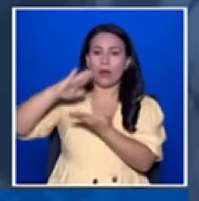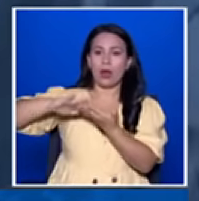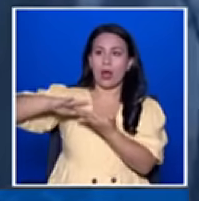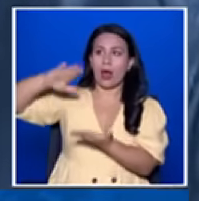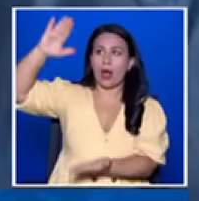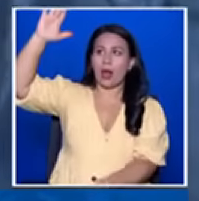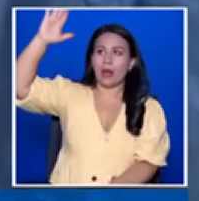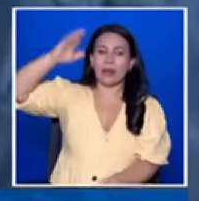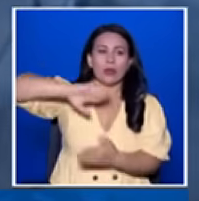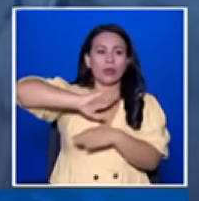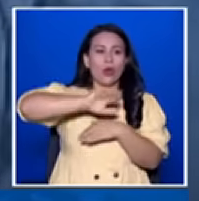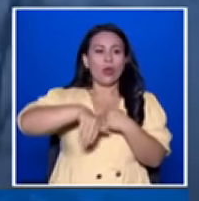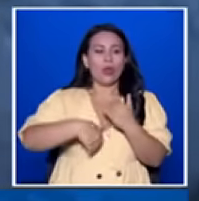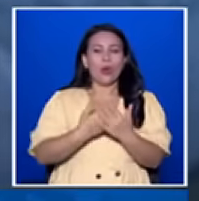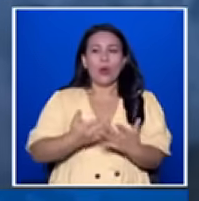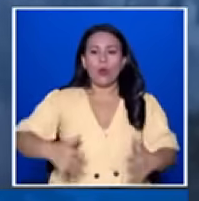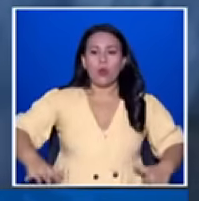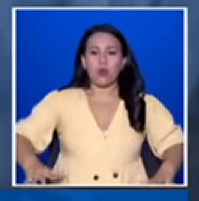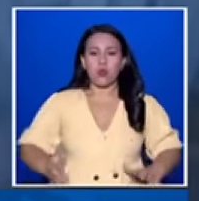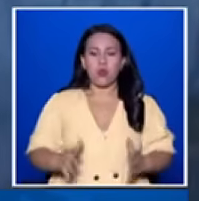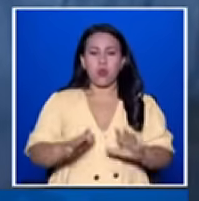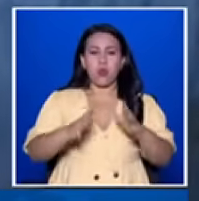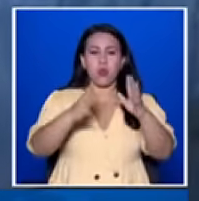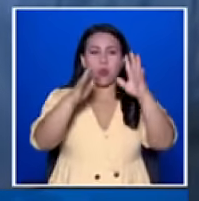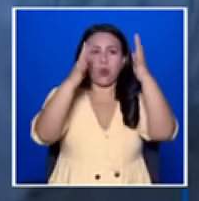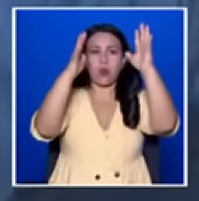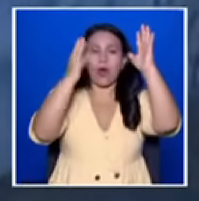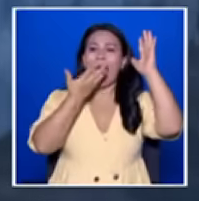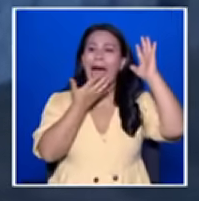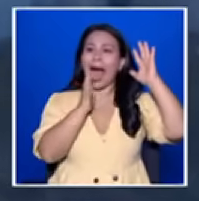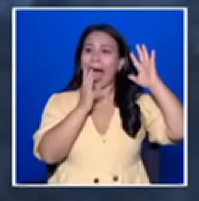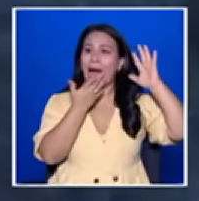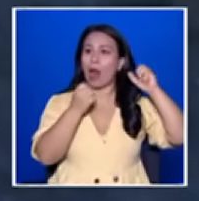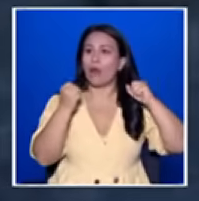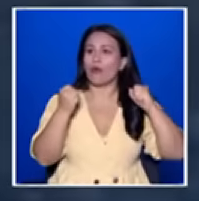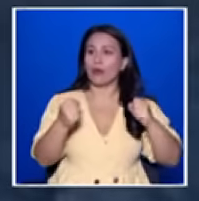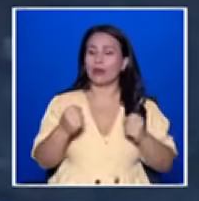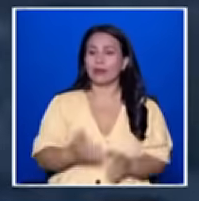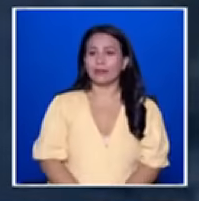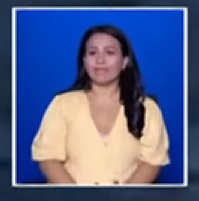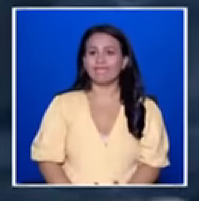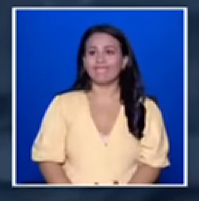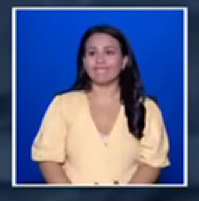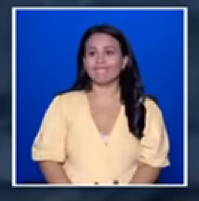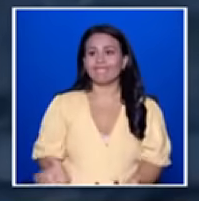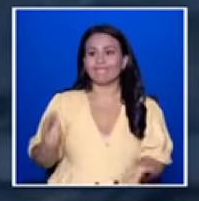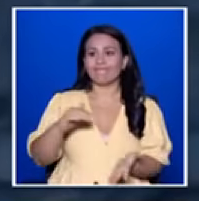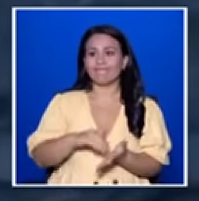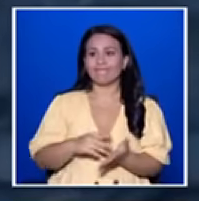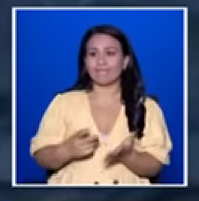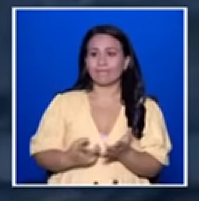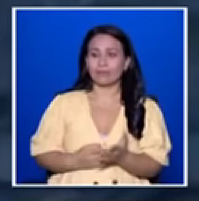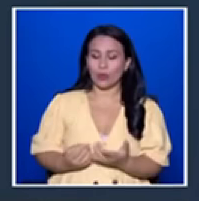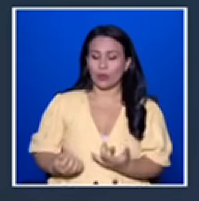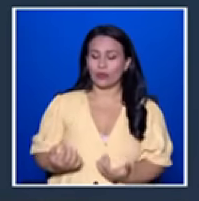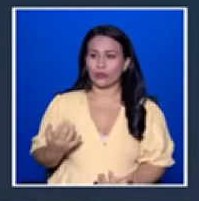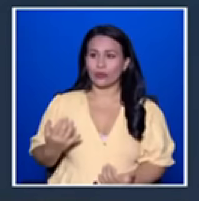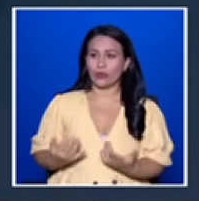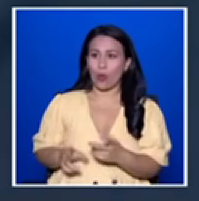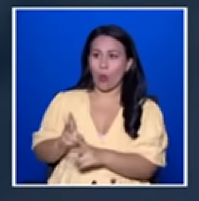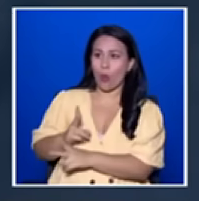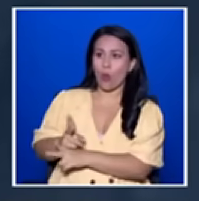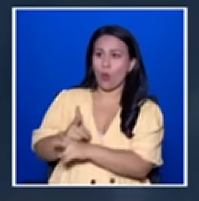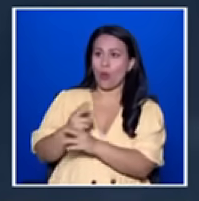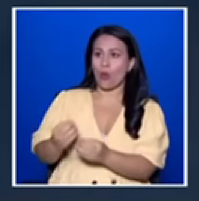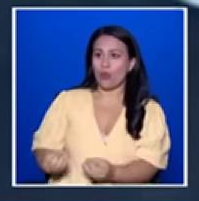Soportaron todo el calor. Miren ustedes cómo acá está ya nuevamente encendiéndose, y hay que tener muchísima